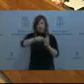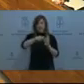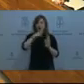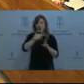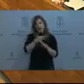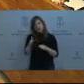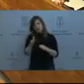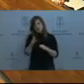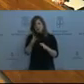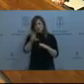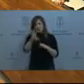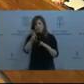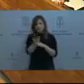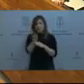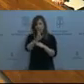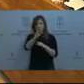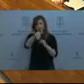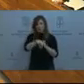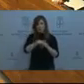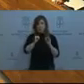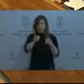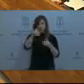El resto de la moción. Comienza la votación.